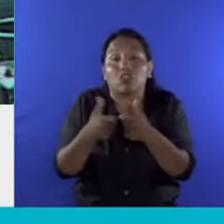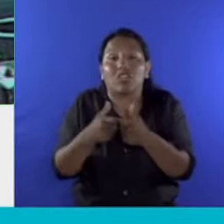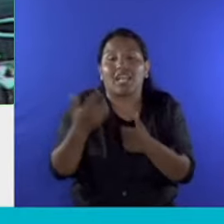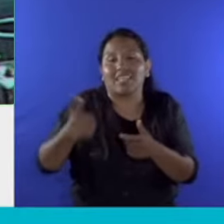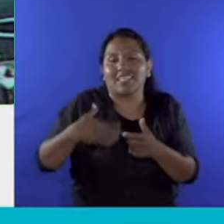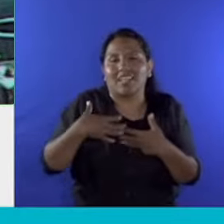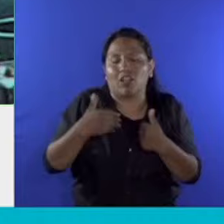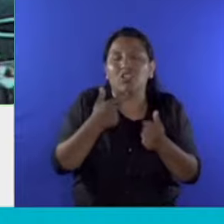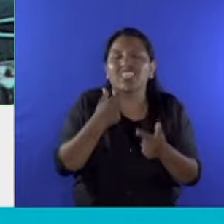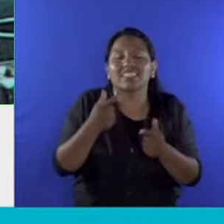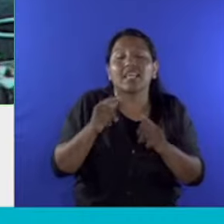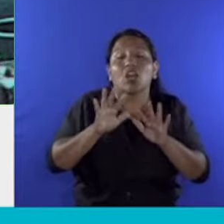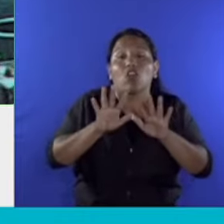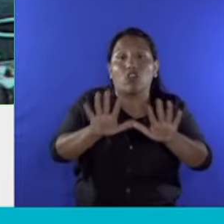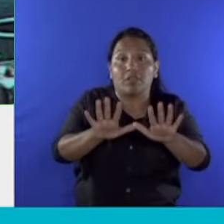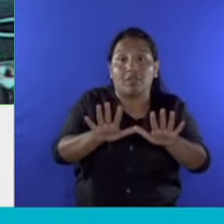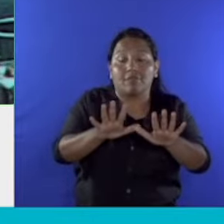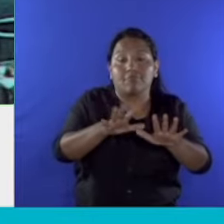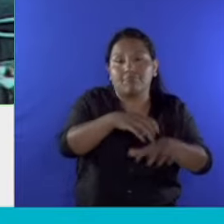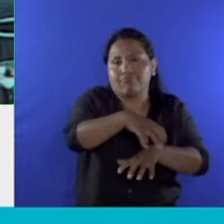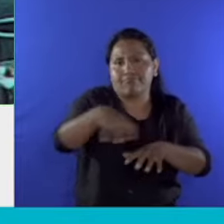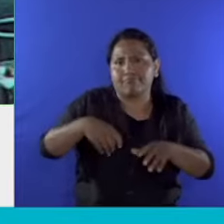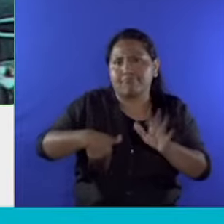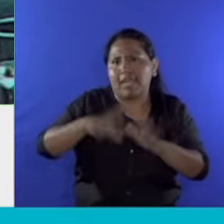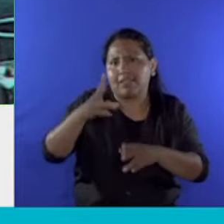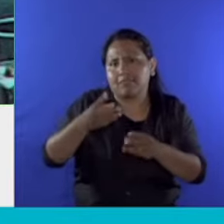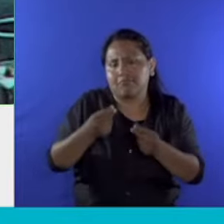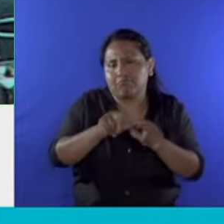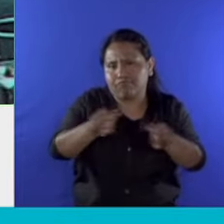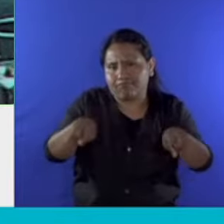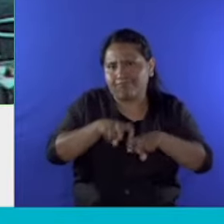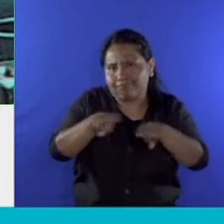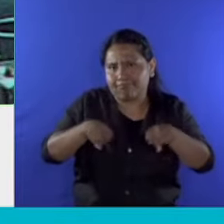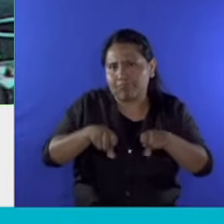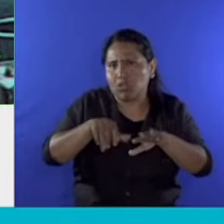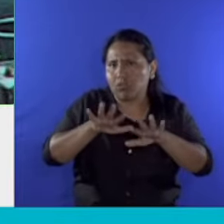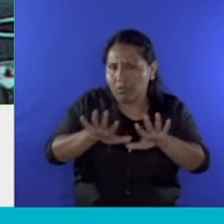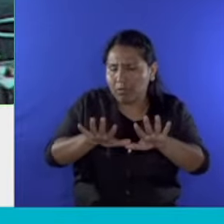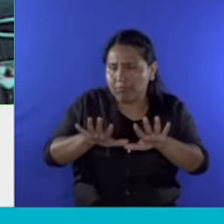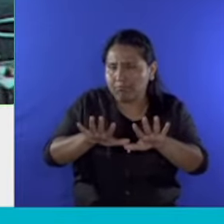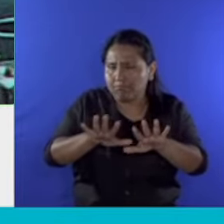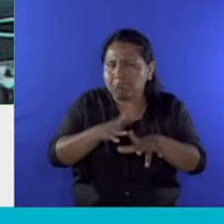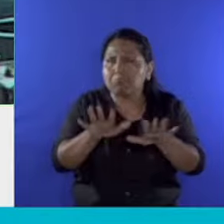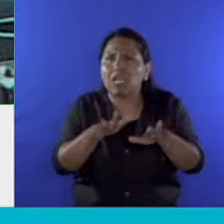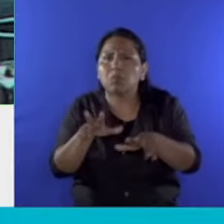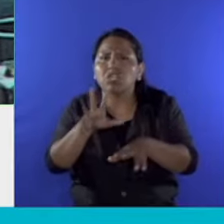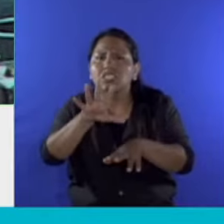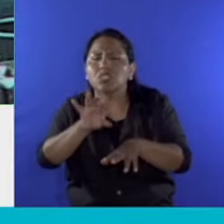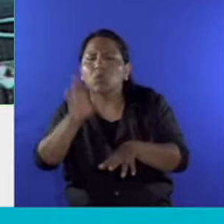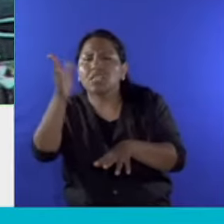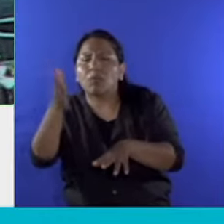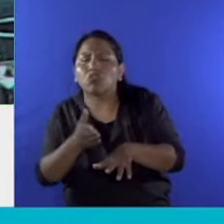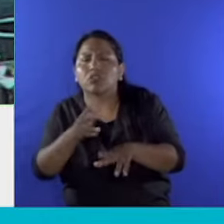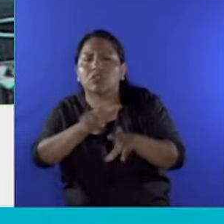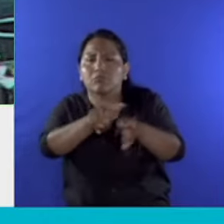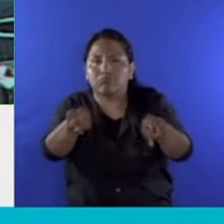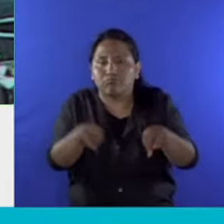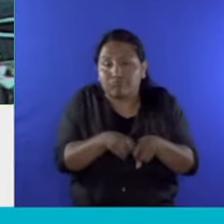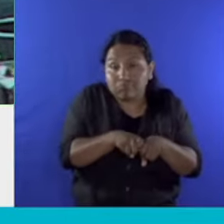que los 10 que más facturan se llevan el 50% de la